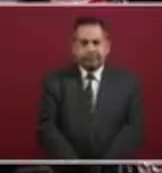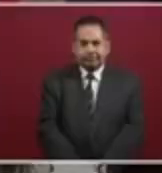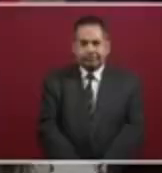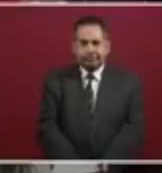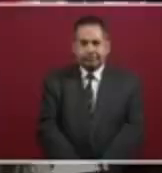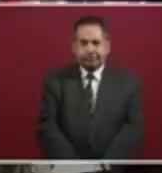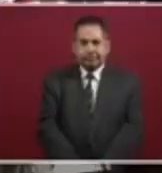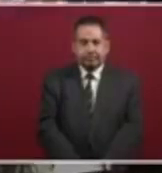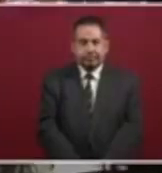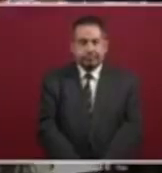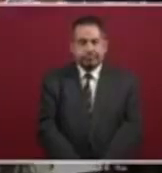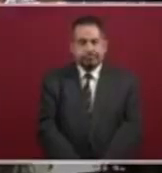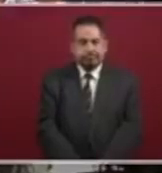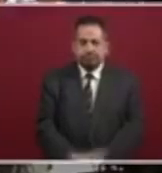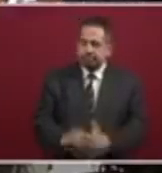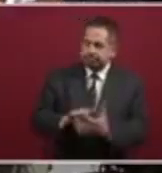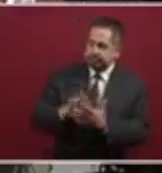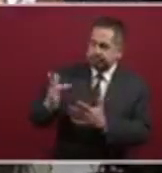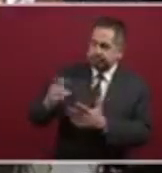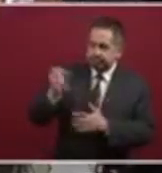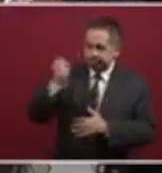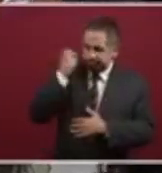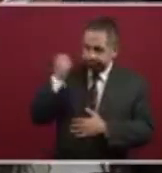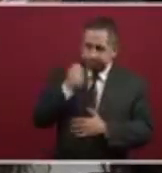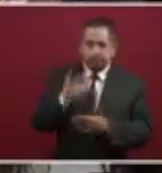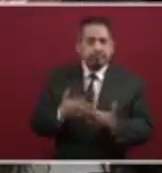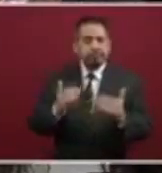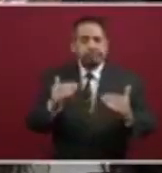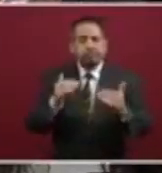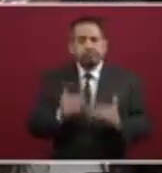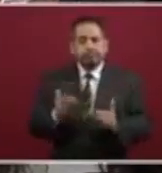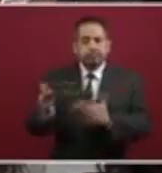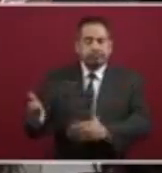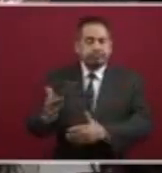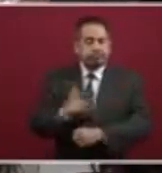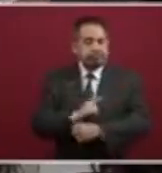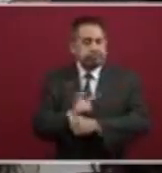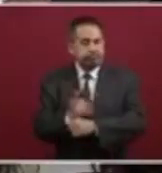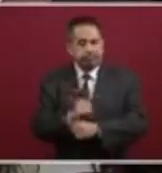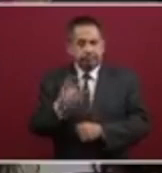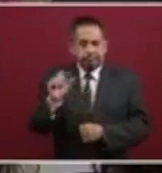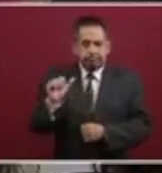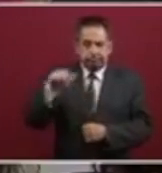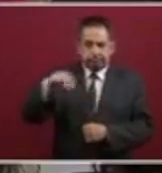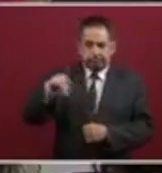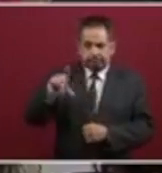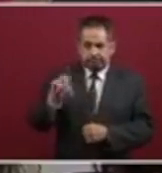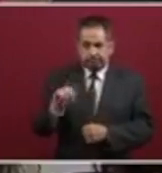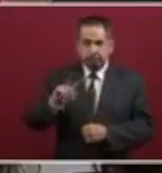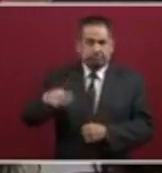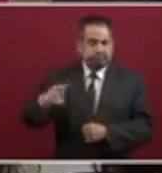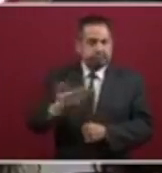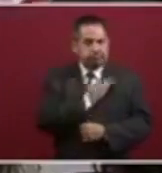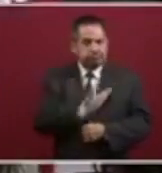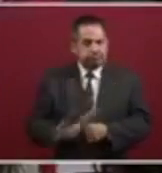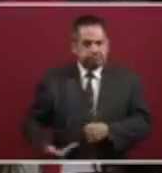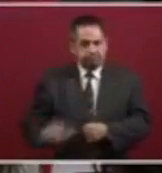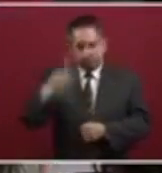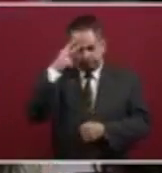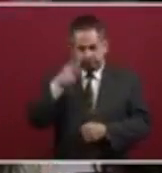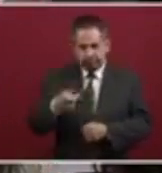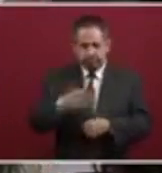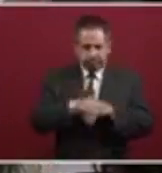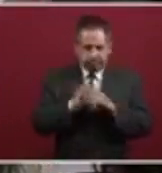Agradeciendo esta intervención, invitamos al licenciado Andrés Manuel López Obrador, presidente de México, a llevar a cabo